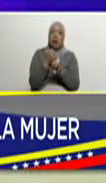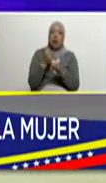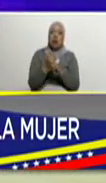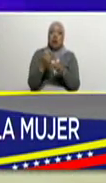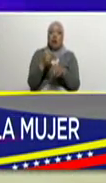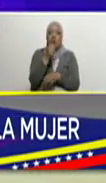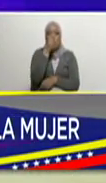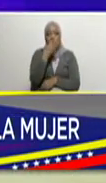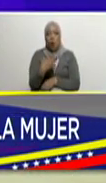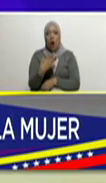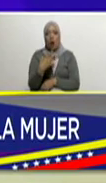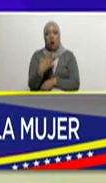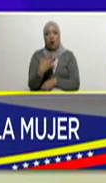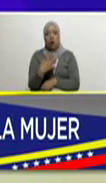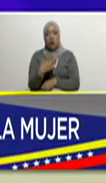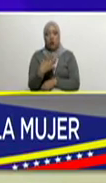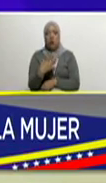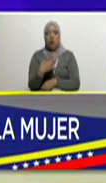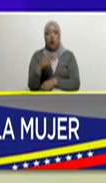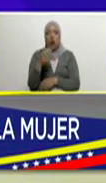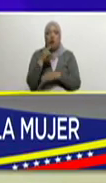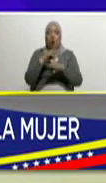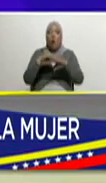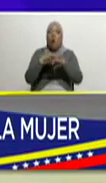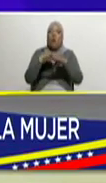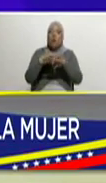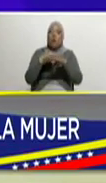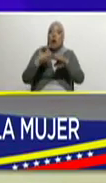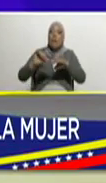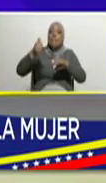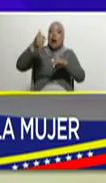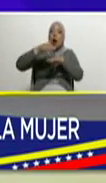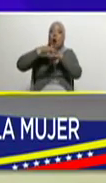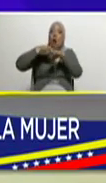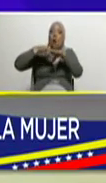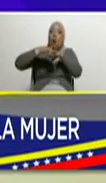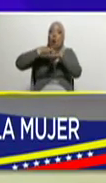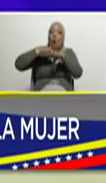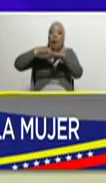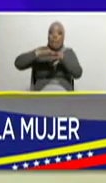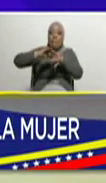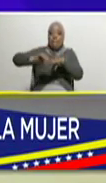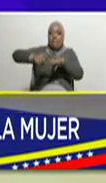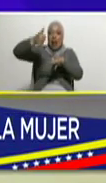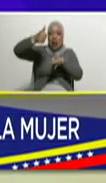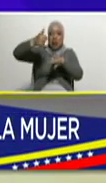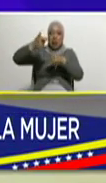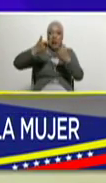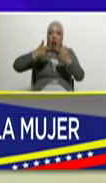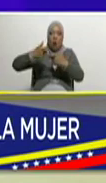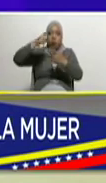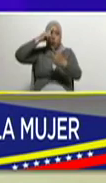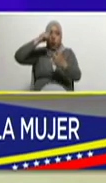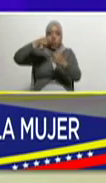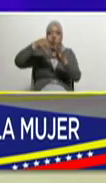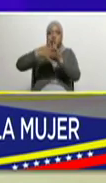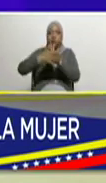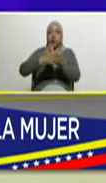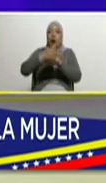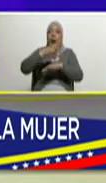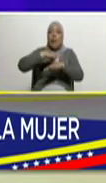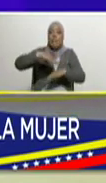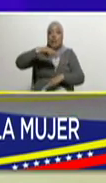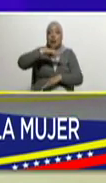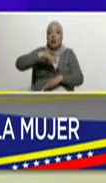porque afortunadamente vamos a tener un Estado Mayor para conducir esta